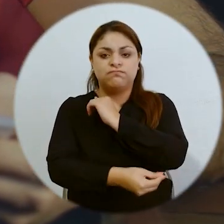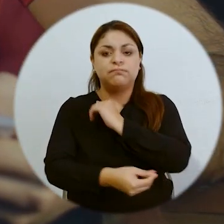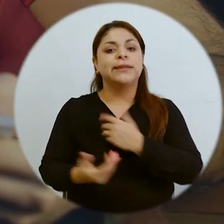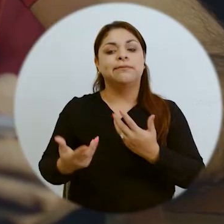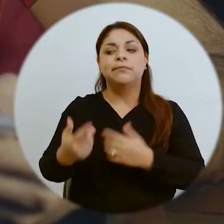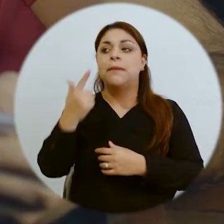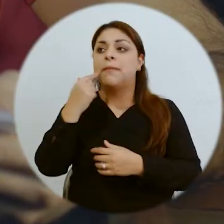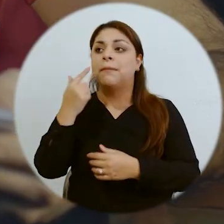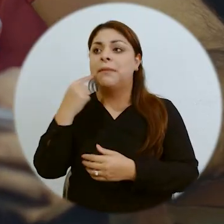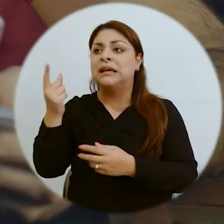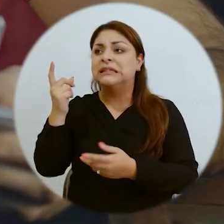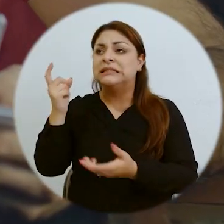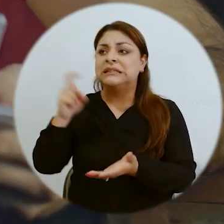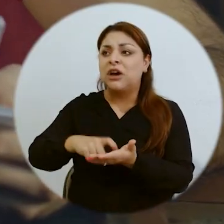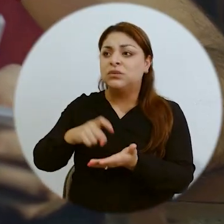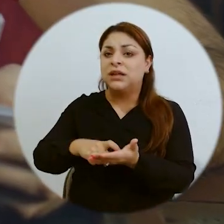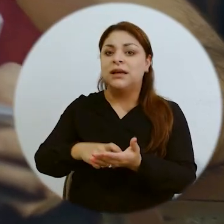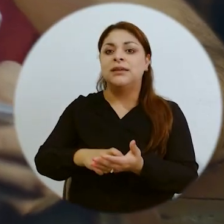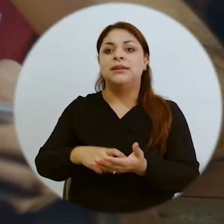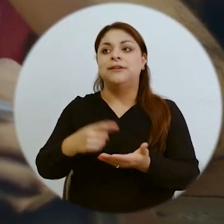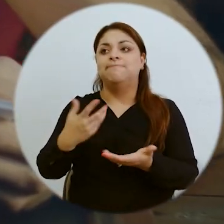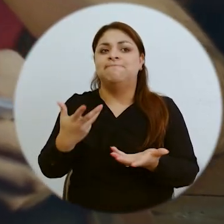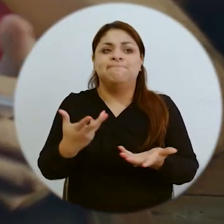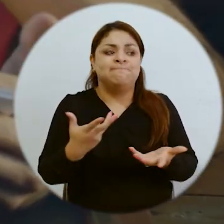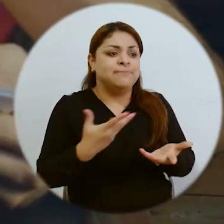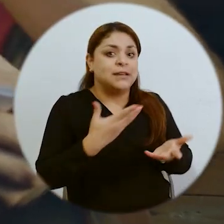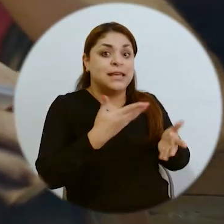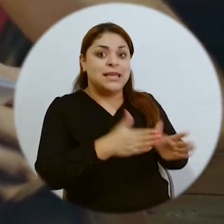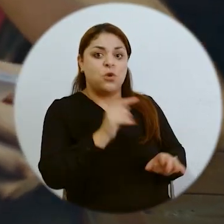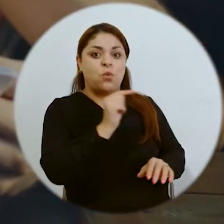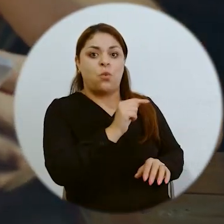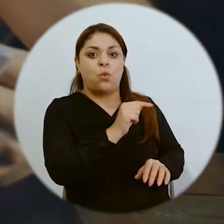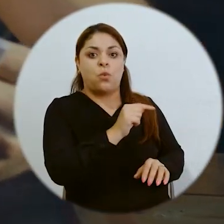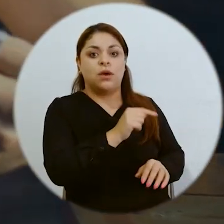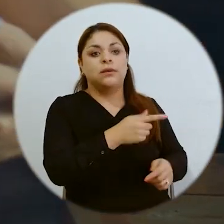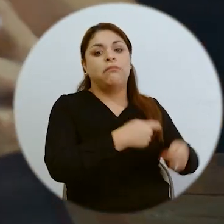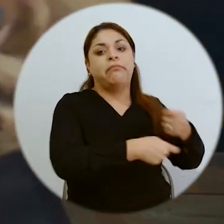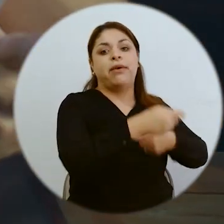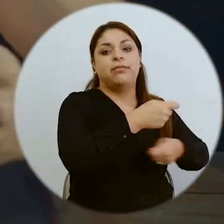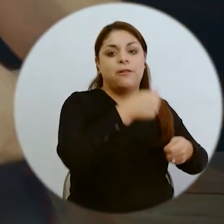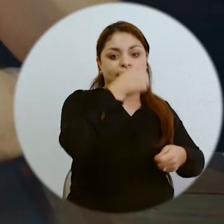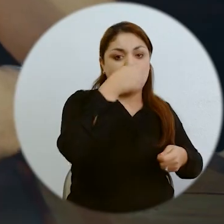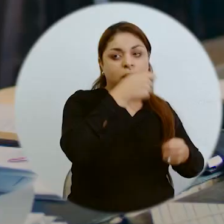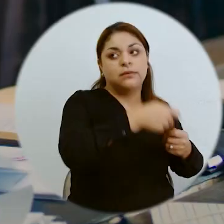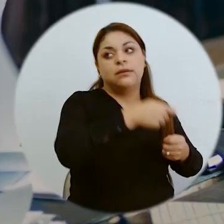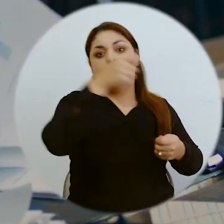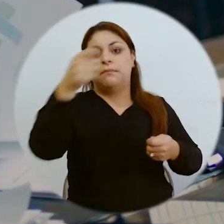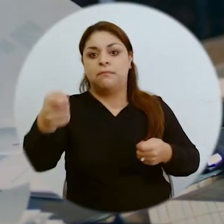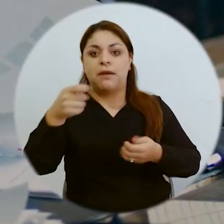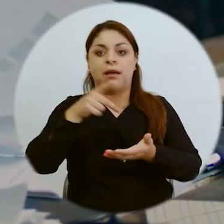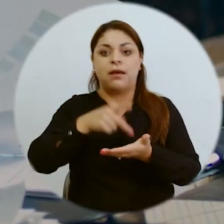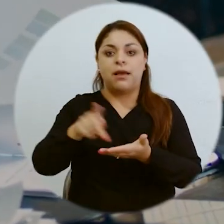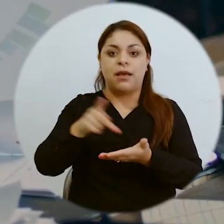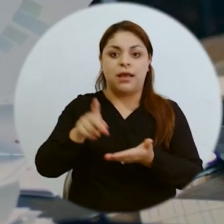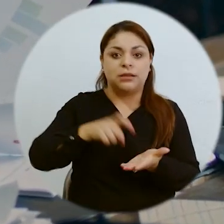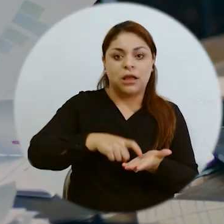organizado. Ya no es el objetivo prestarte dinero, sino extorsionarte. Y también